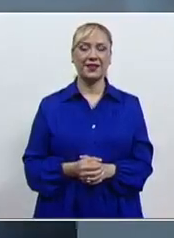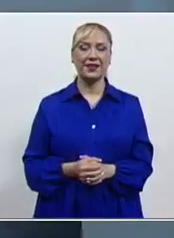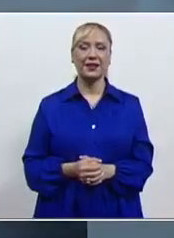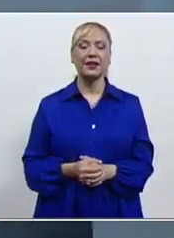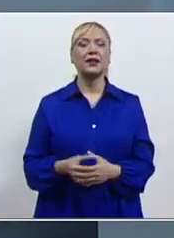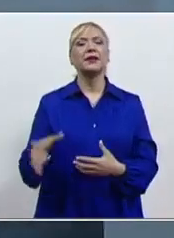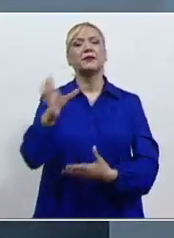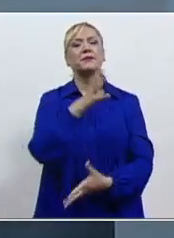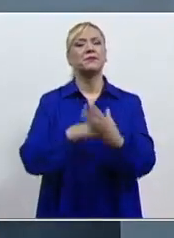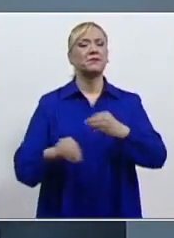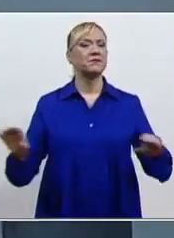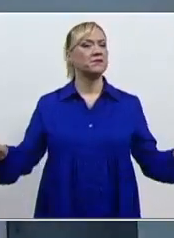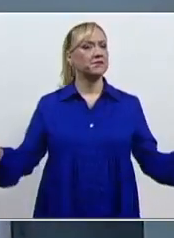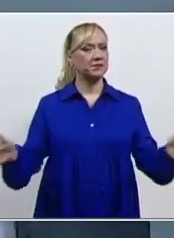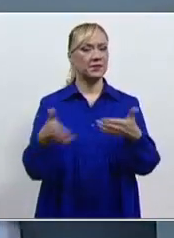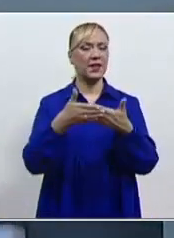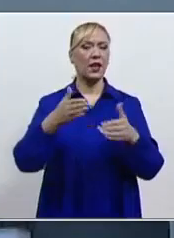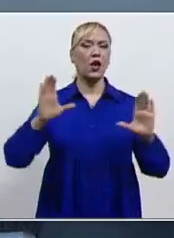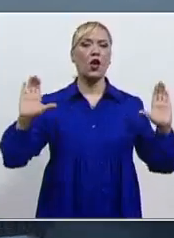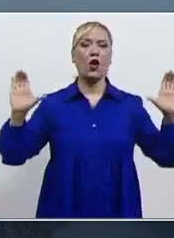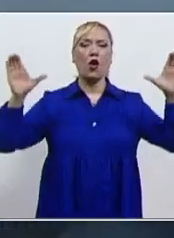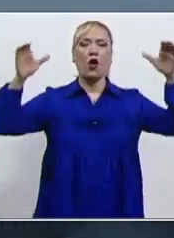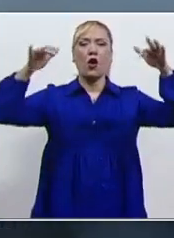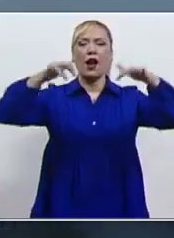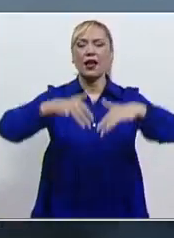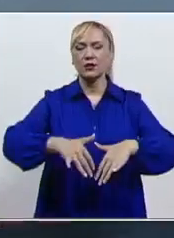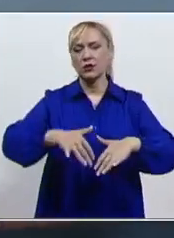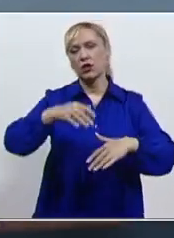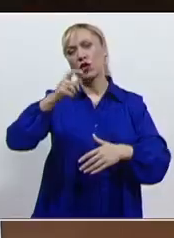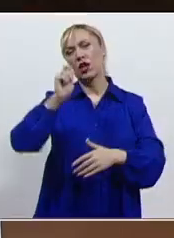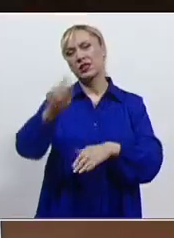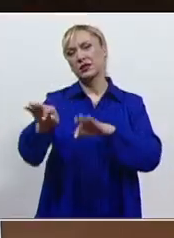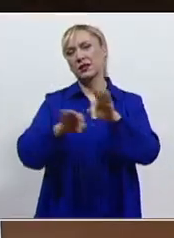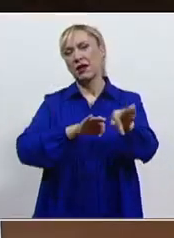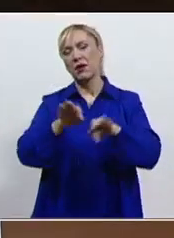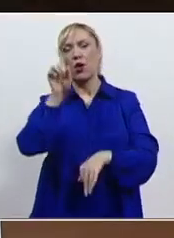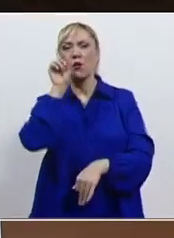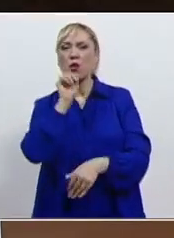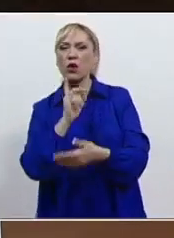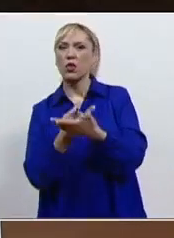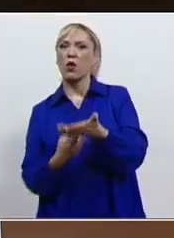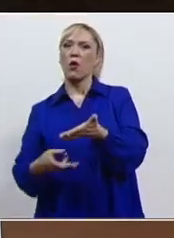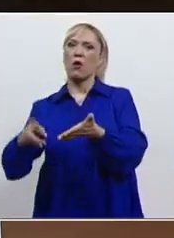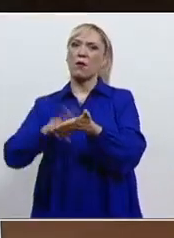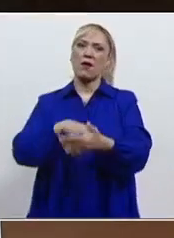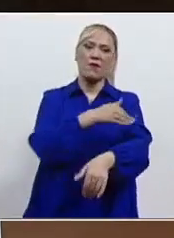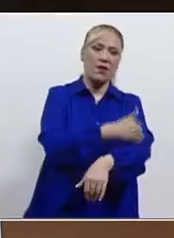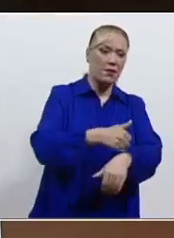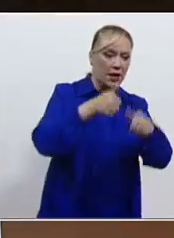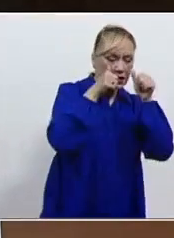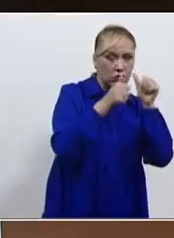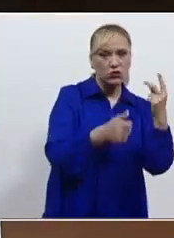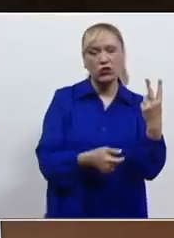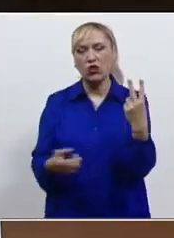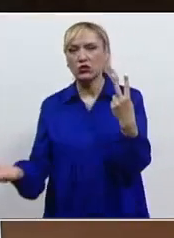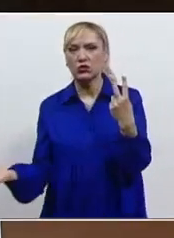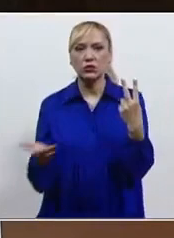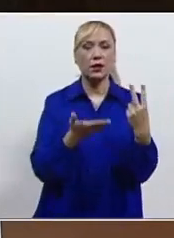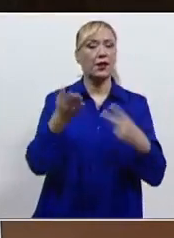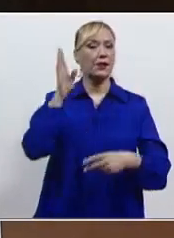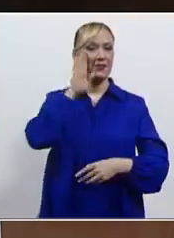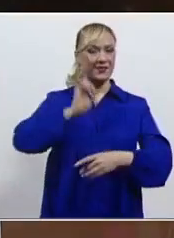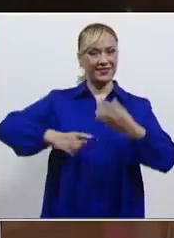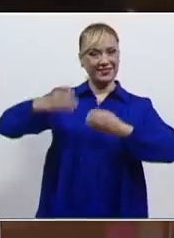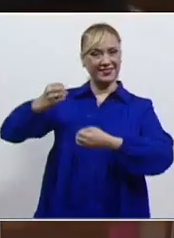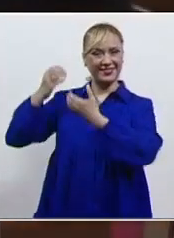Y durante la clausura del Congreso, doble jornada laboral de las mujeres, retos para visibilizar el trabajo de cuidados, la ministra en retiro Margarita